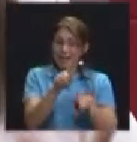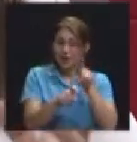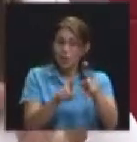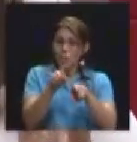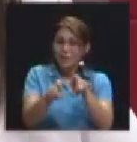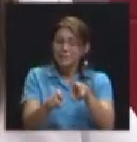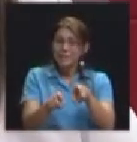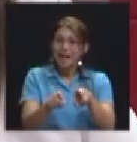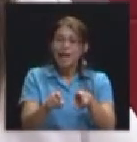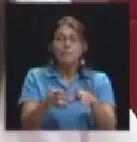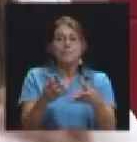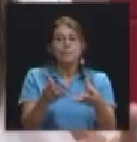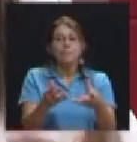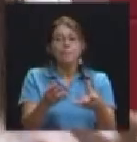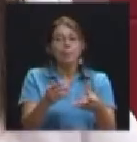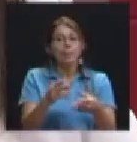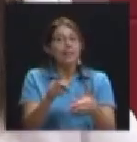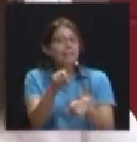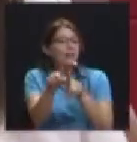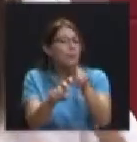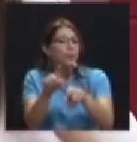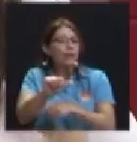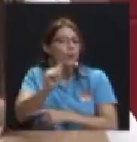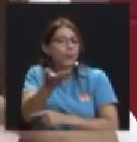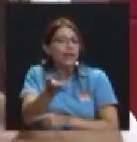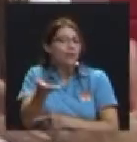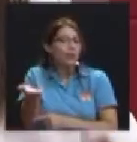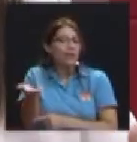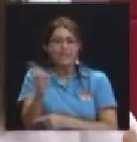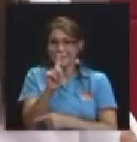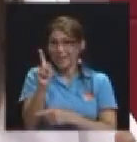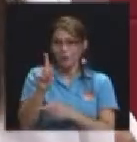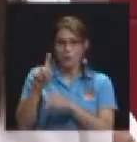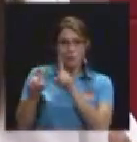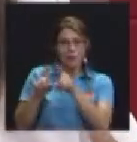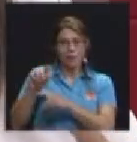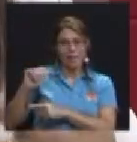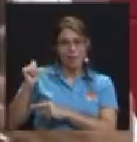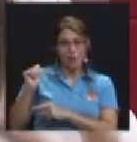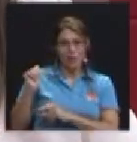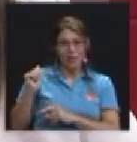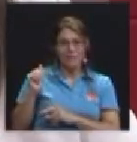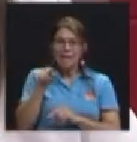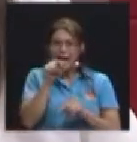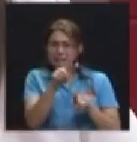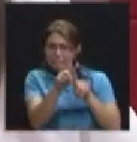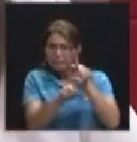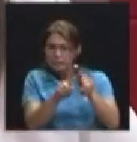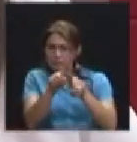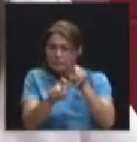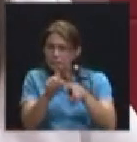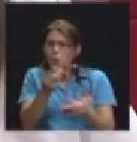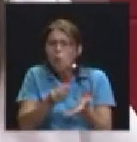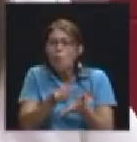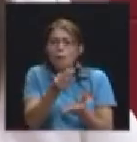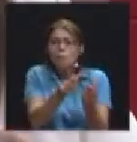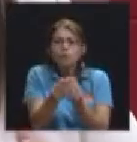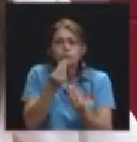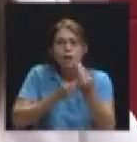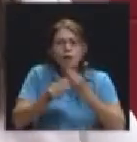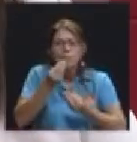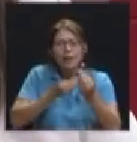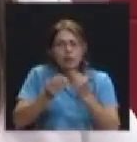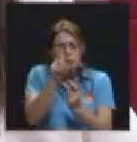es la parte del gasto en alimentos, que se indaga con mucho detalle. En esa parte de